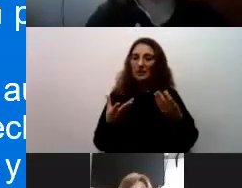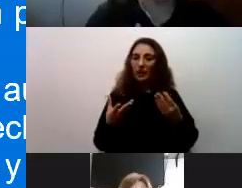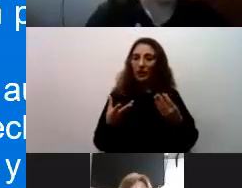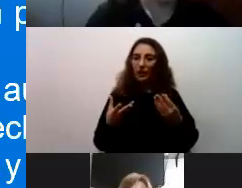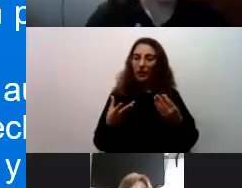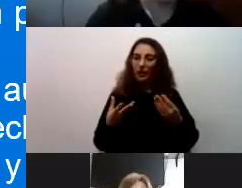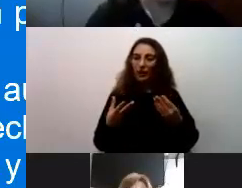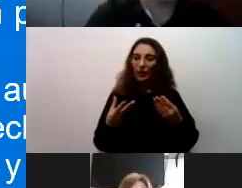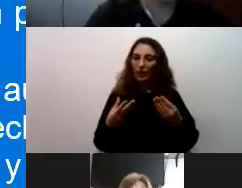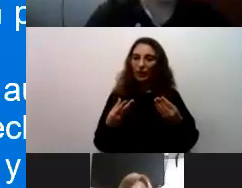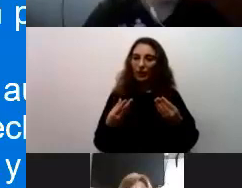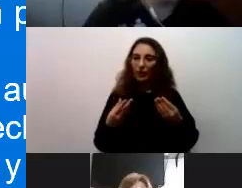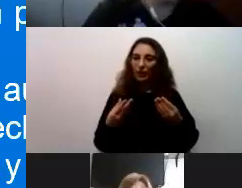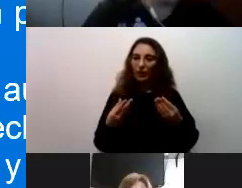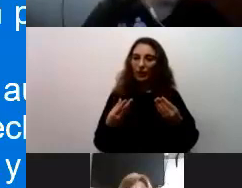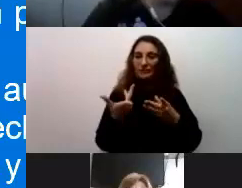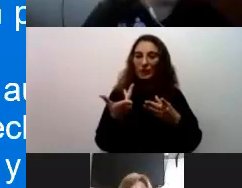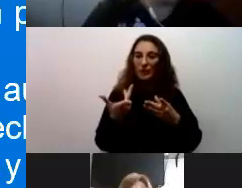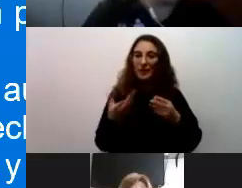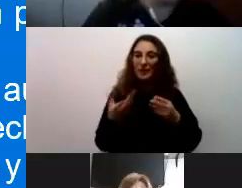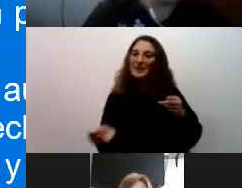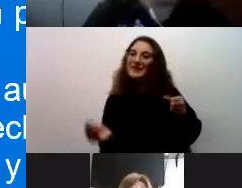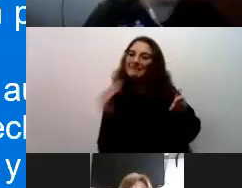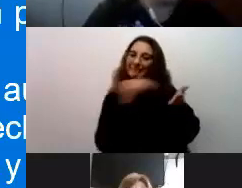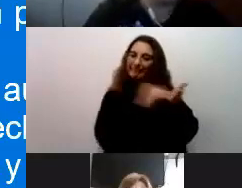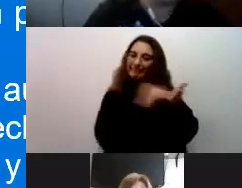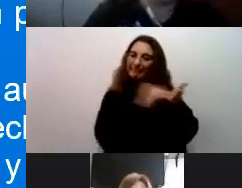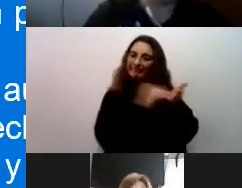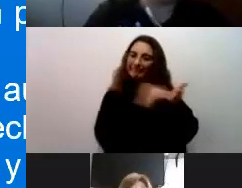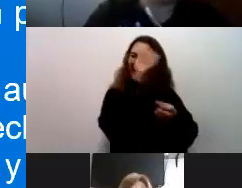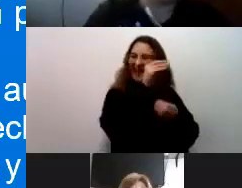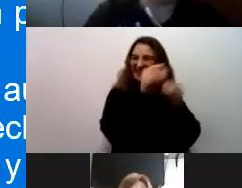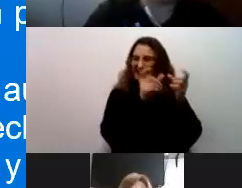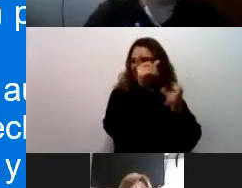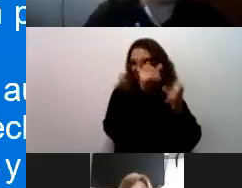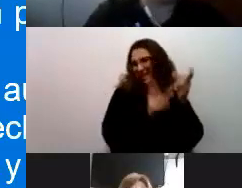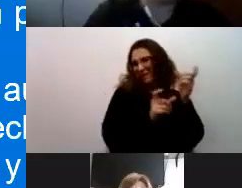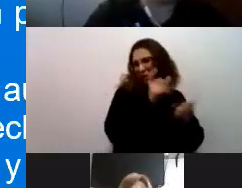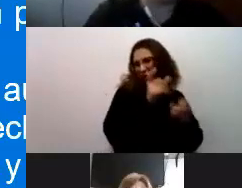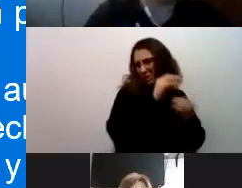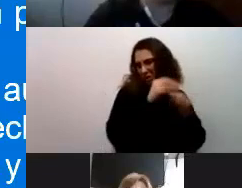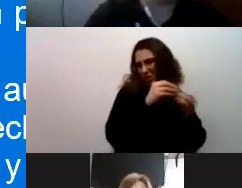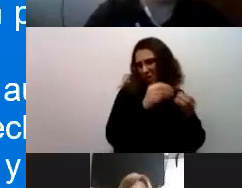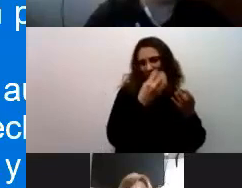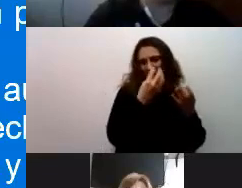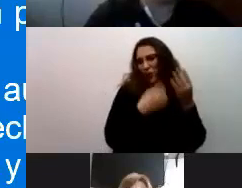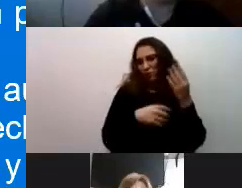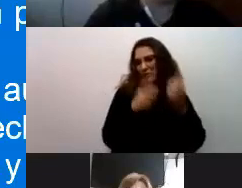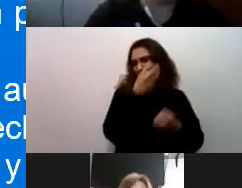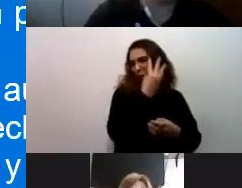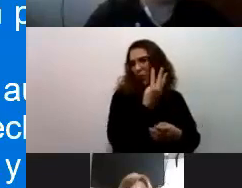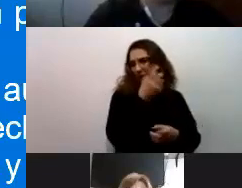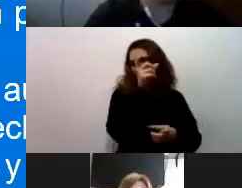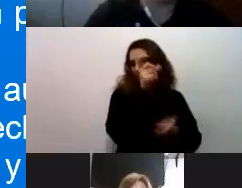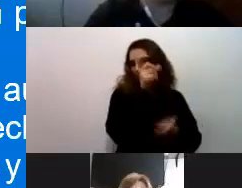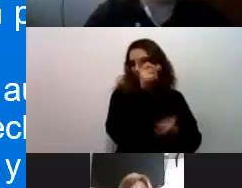cuando se pretende aplicar a la situación de los actores, familia integrada por cuatro personas con discapacidad para